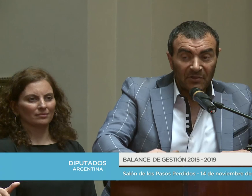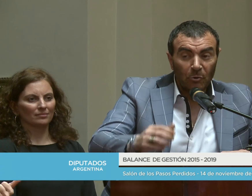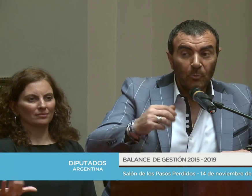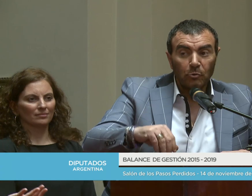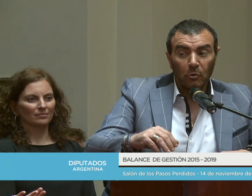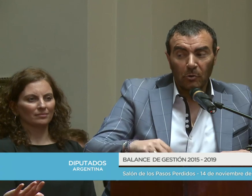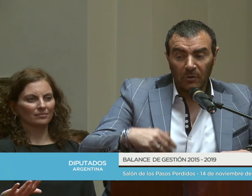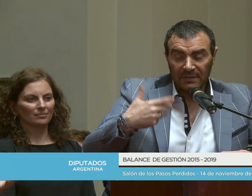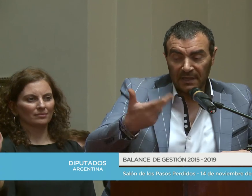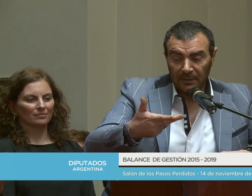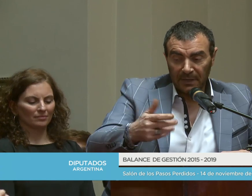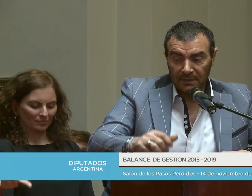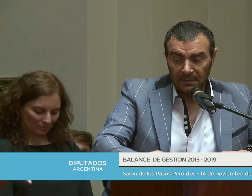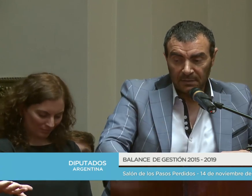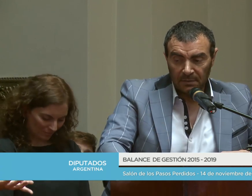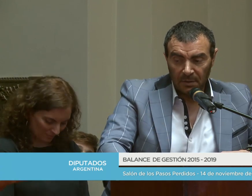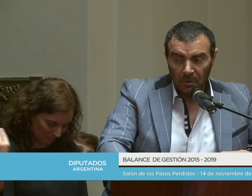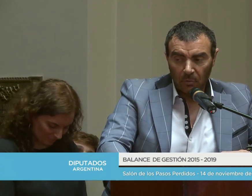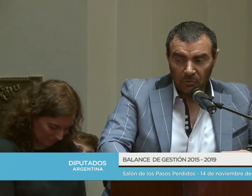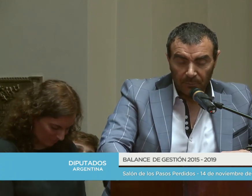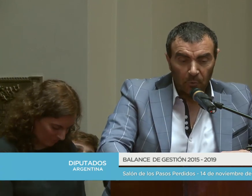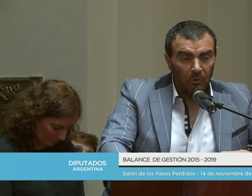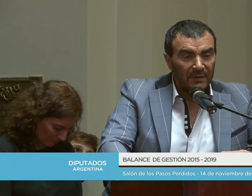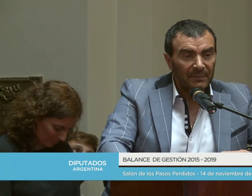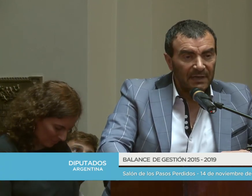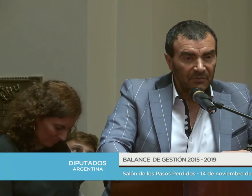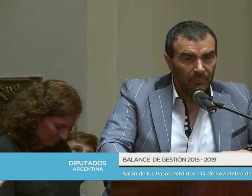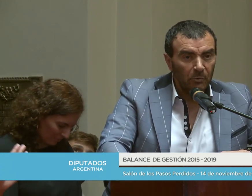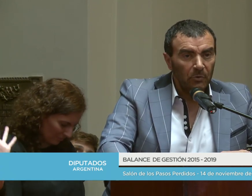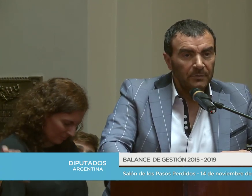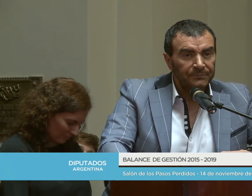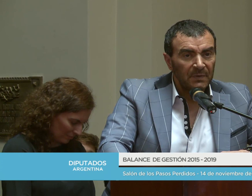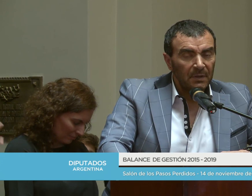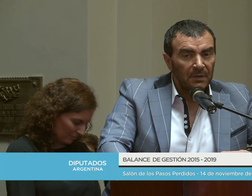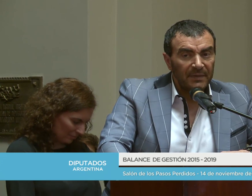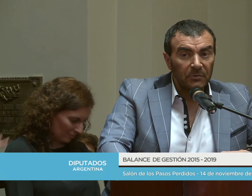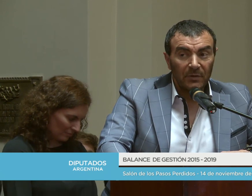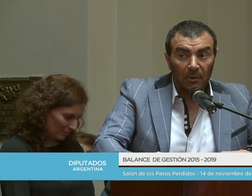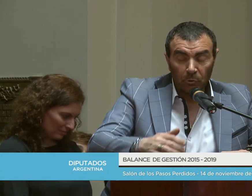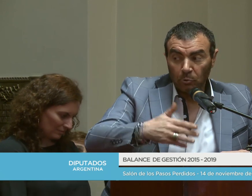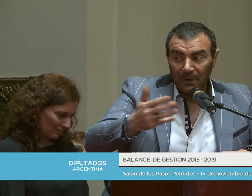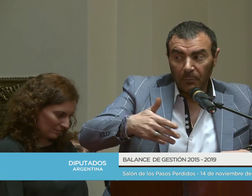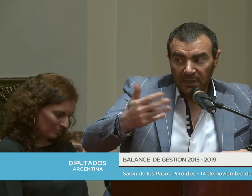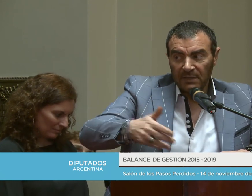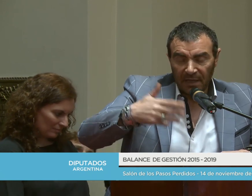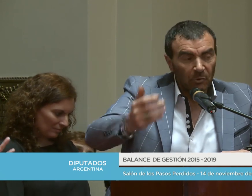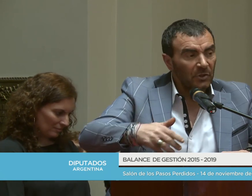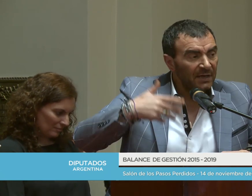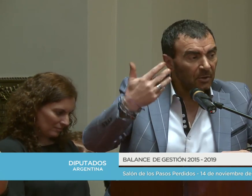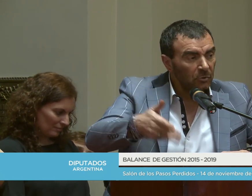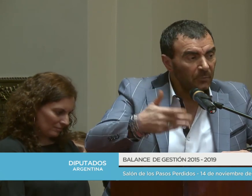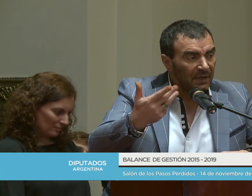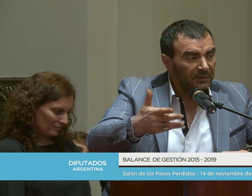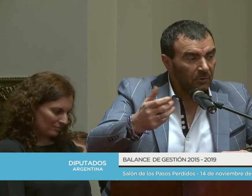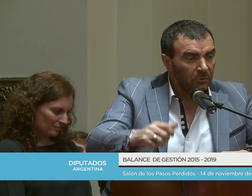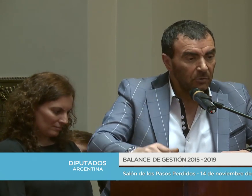Y también se hizo mucho con lo que tiene que ver, como se pudo, de la manera que se pudo, dentro de la coyuntura política, social